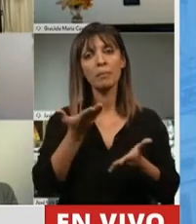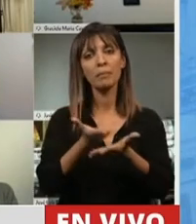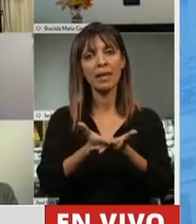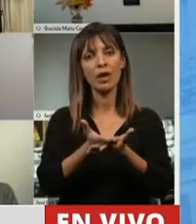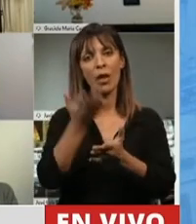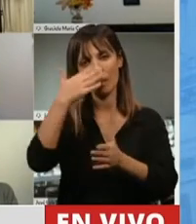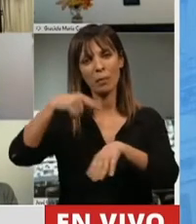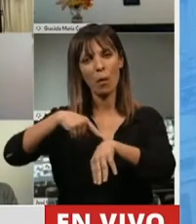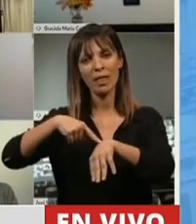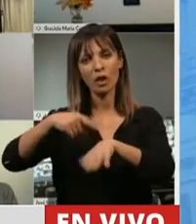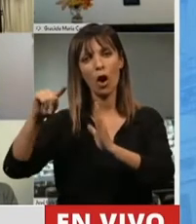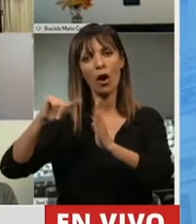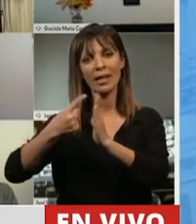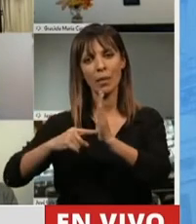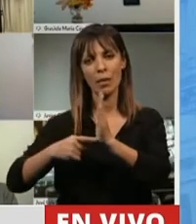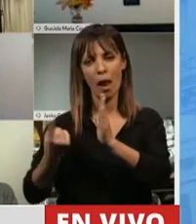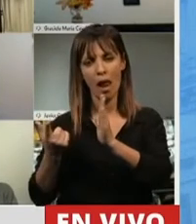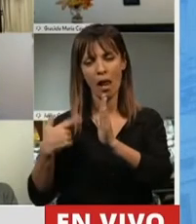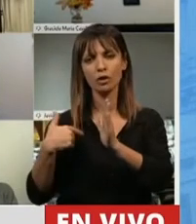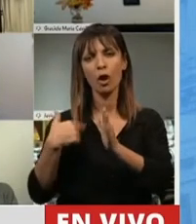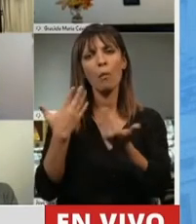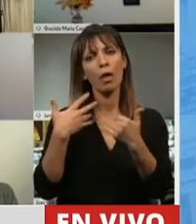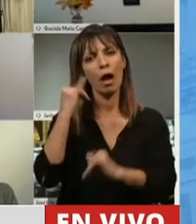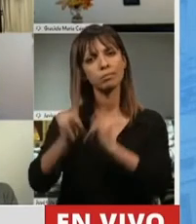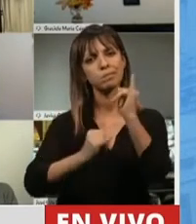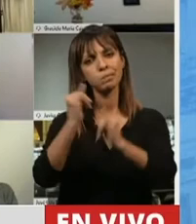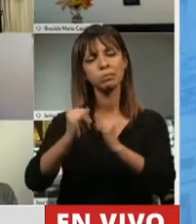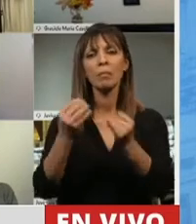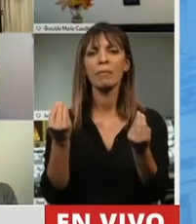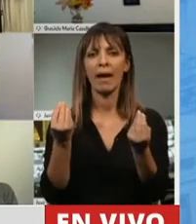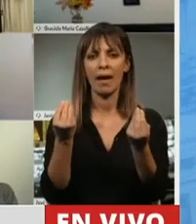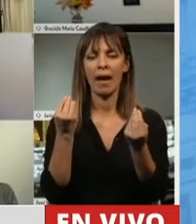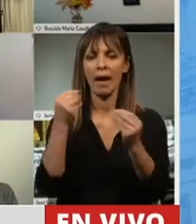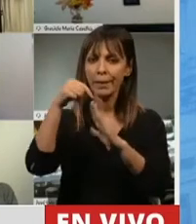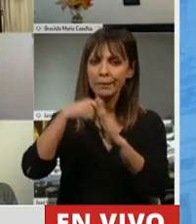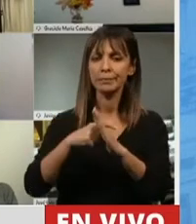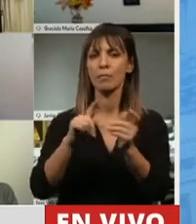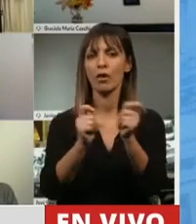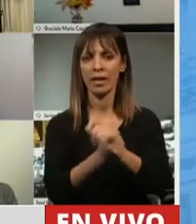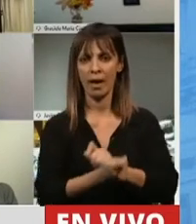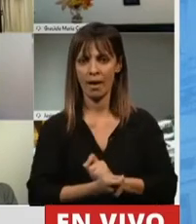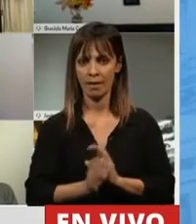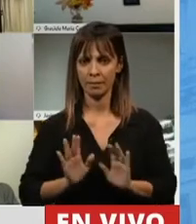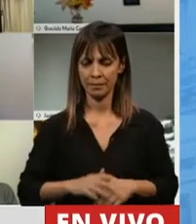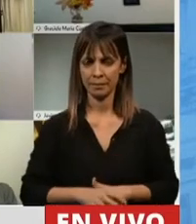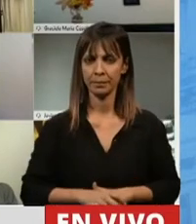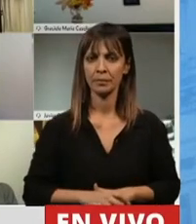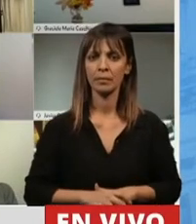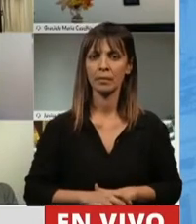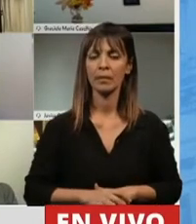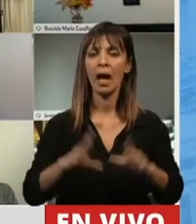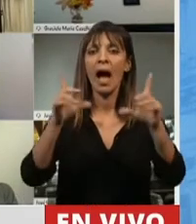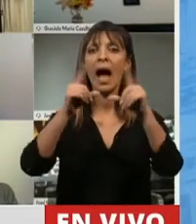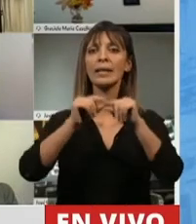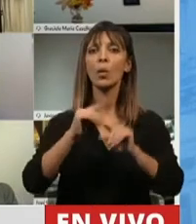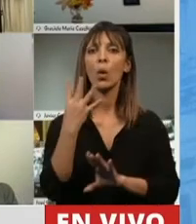tratamiento en particular nos den el lugar para poder formular modificaciones. El